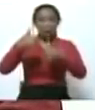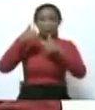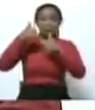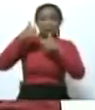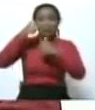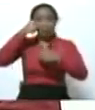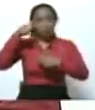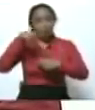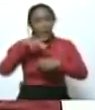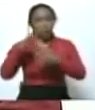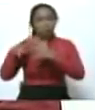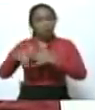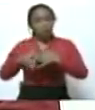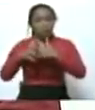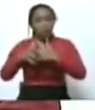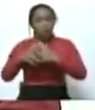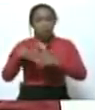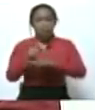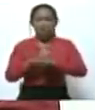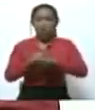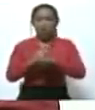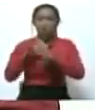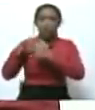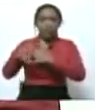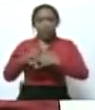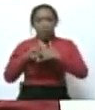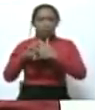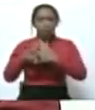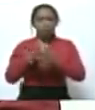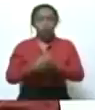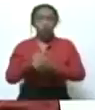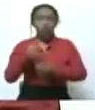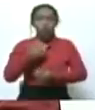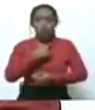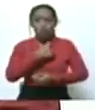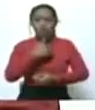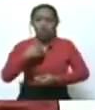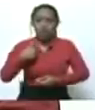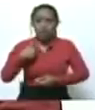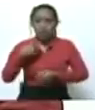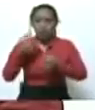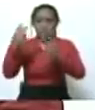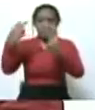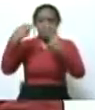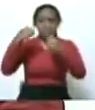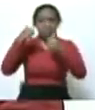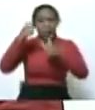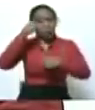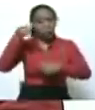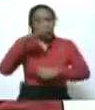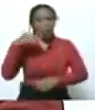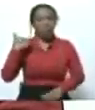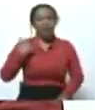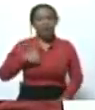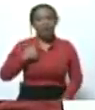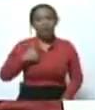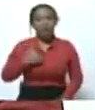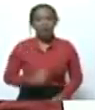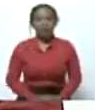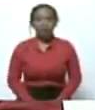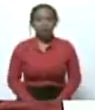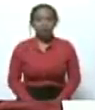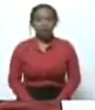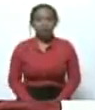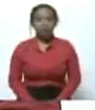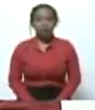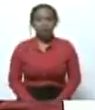pueblo norteamericano ni por el gobierno norteamericano. Yo quiero ser bien visto por el pueblo argentino.